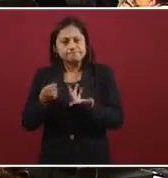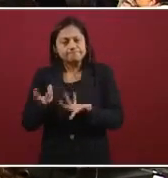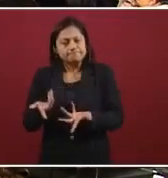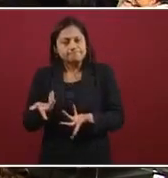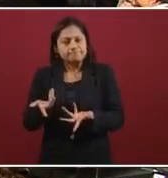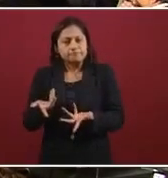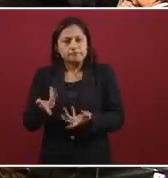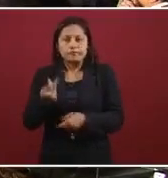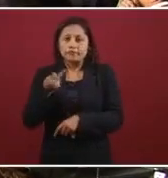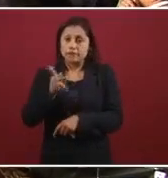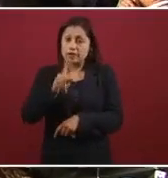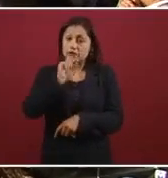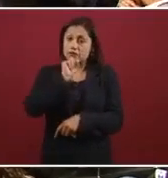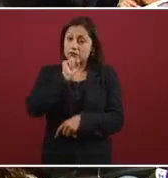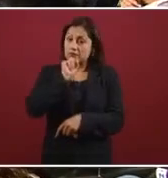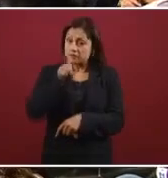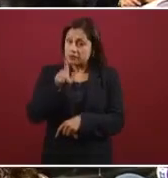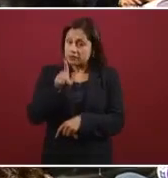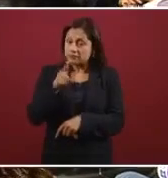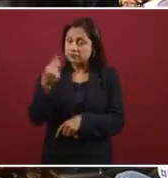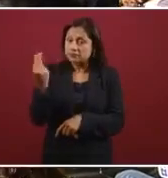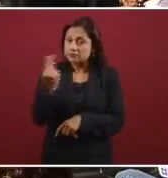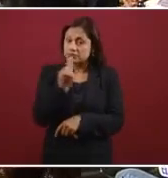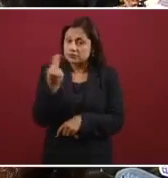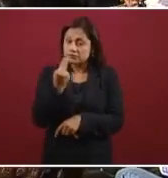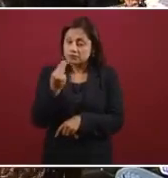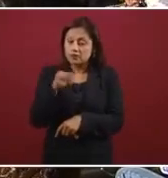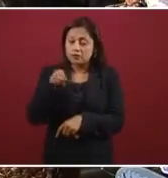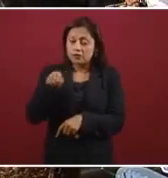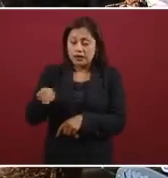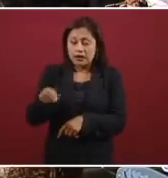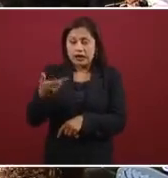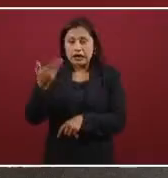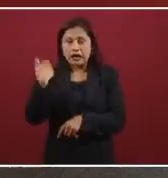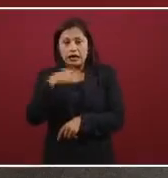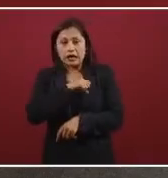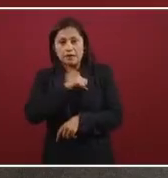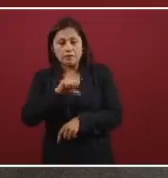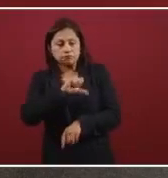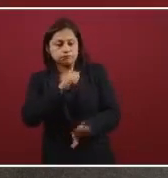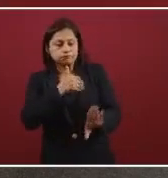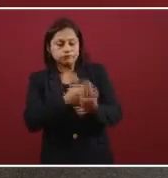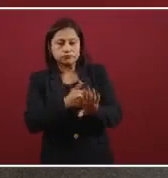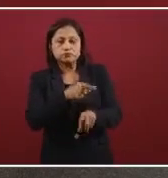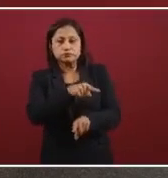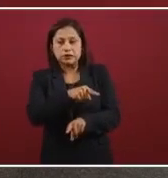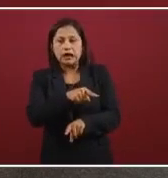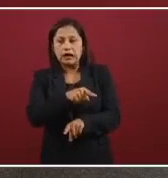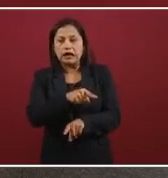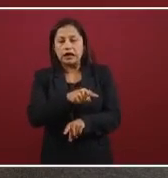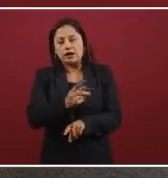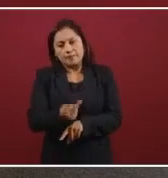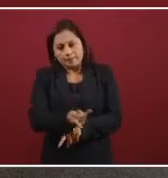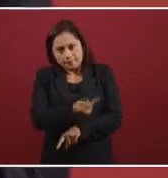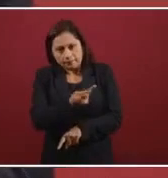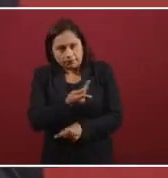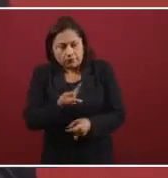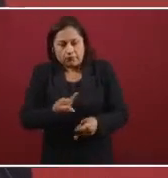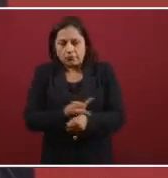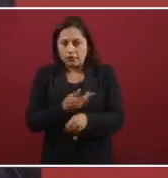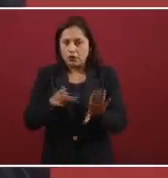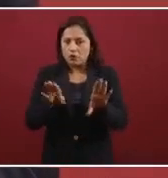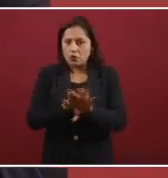autorización de las víctimas, se tiene que valorar el tipo de delitos y desde luego